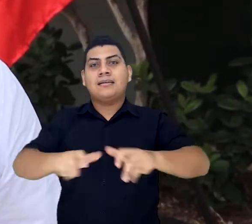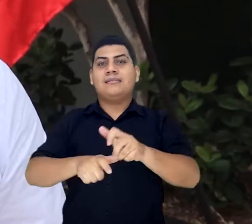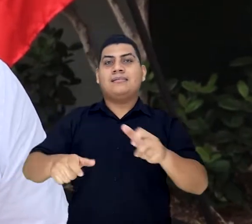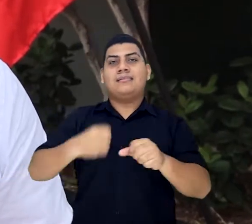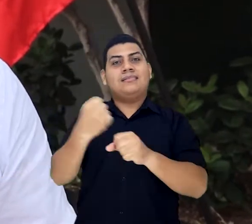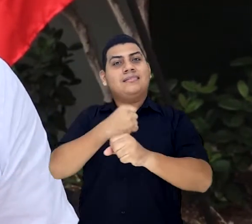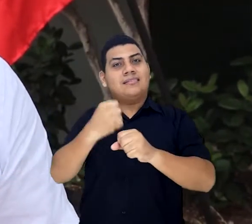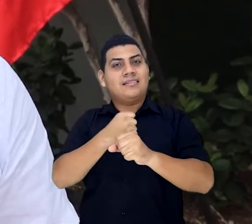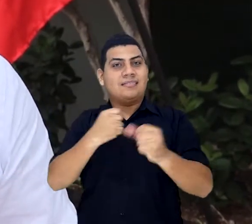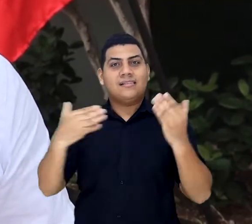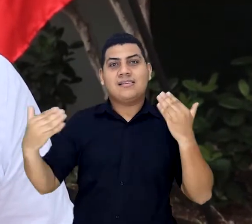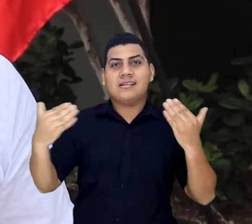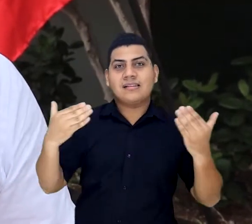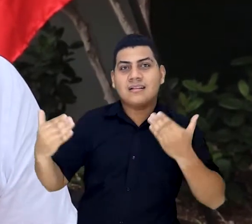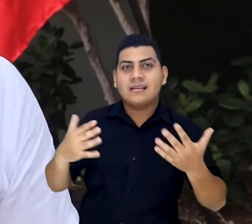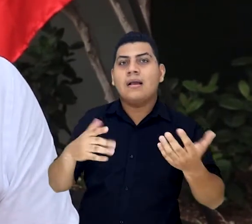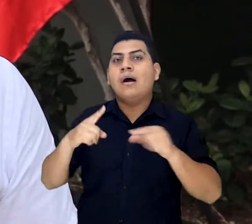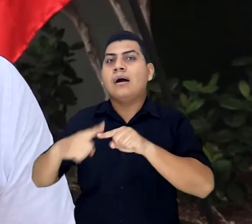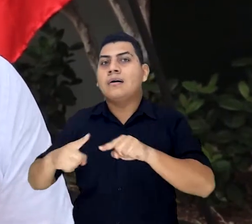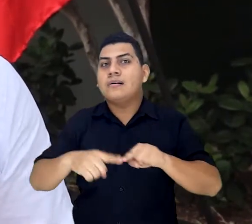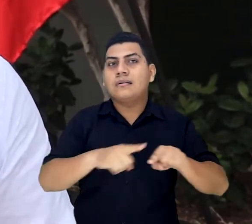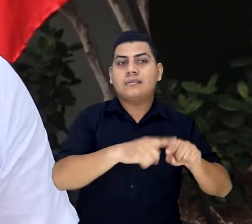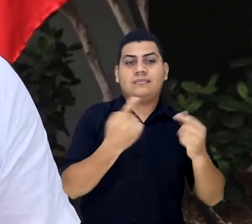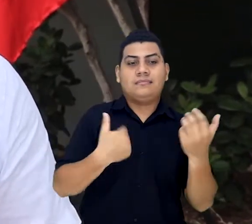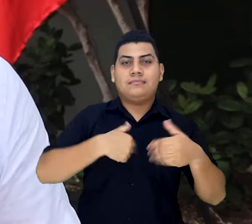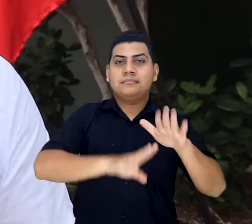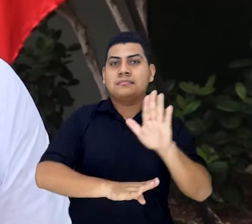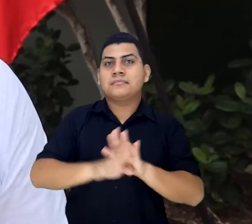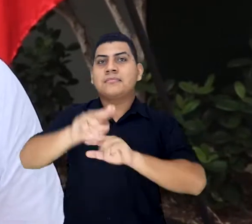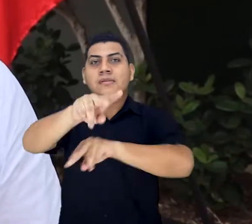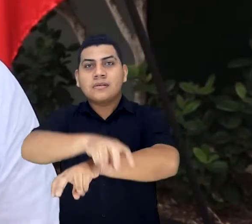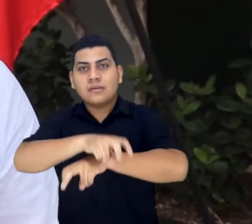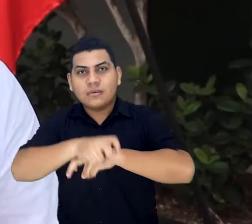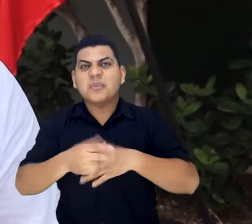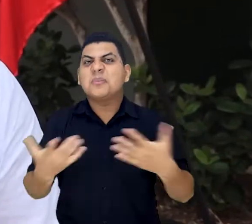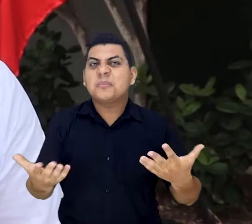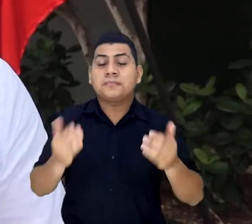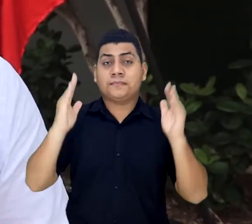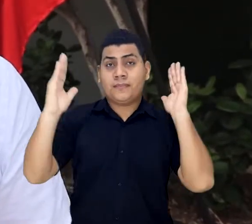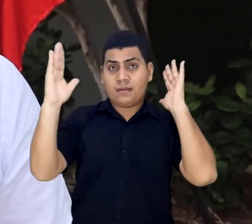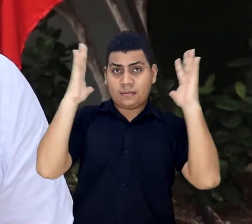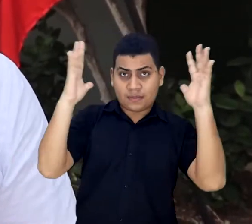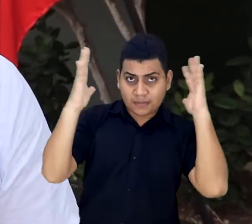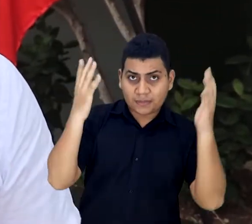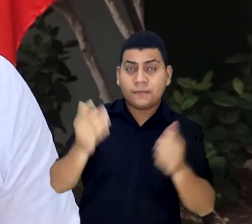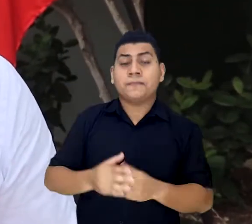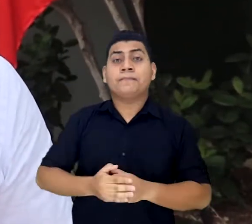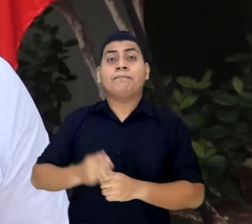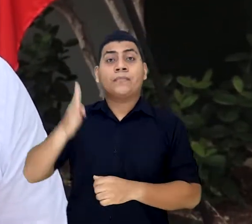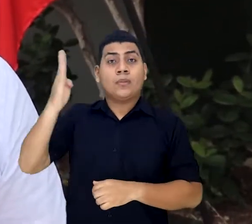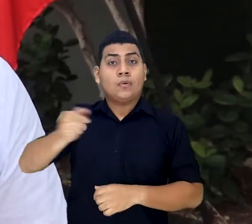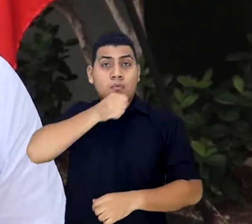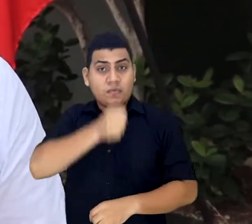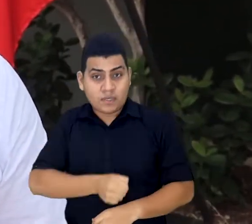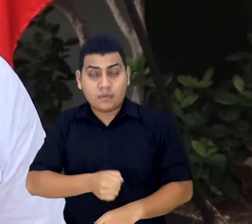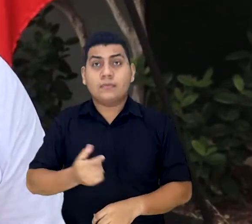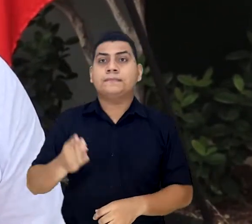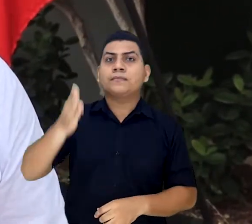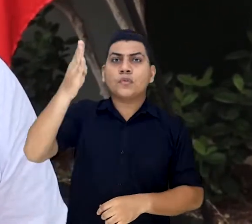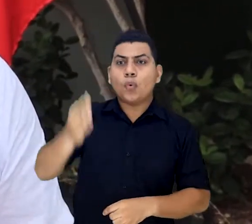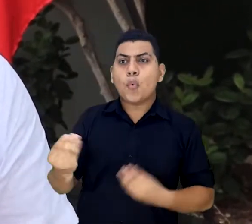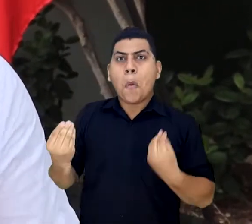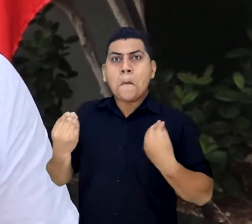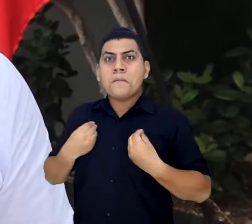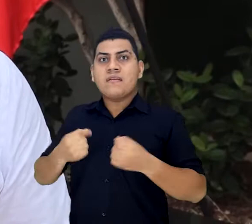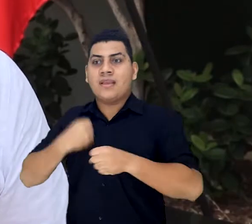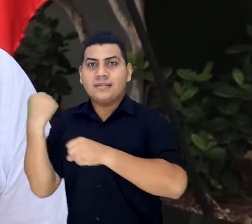de San Antonio de Palmito, de Tolú Viejo y de Tolú, que viven en la zona rural que